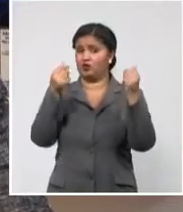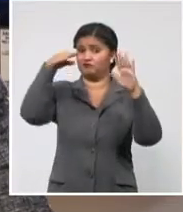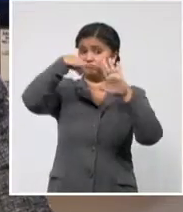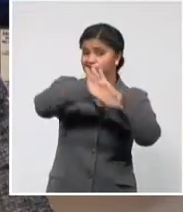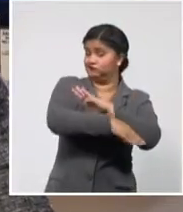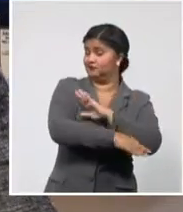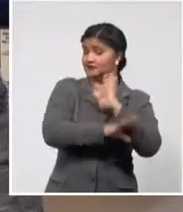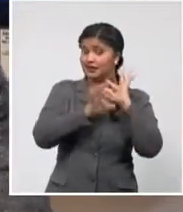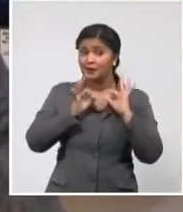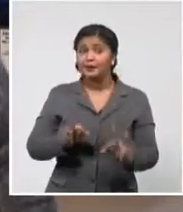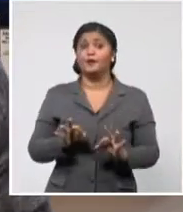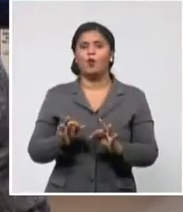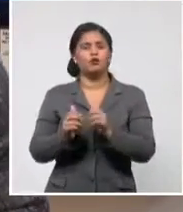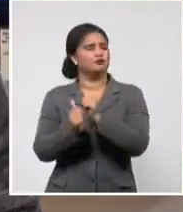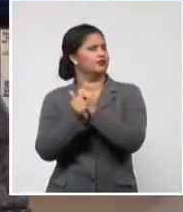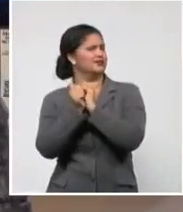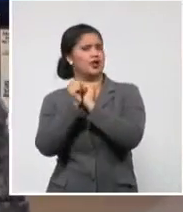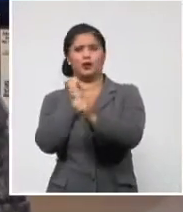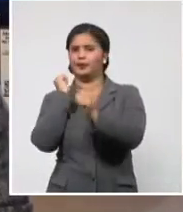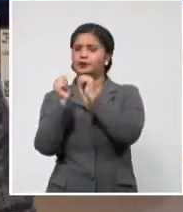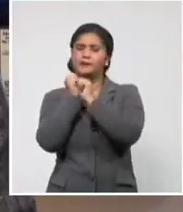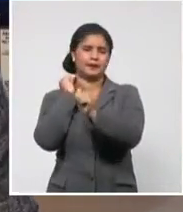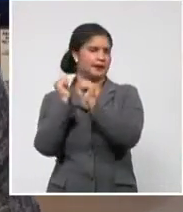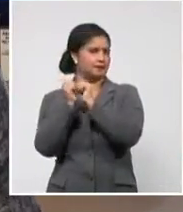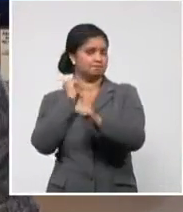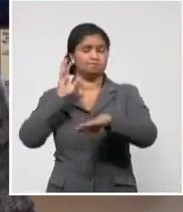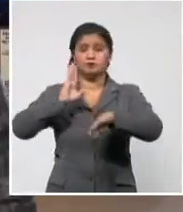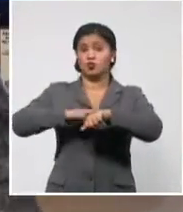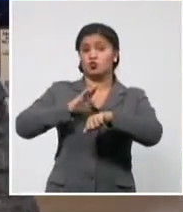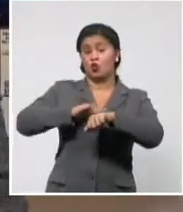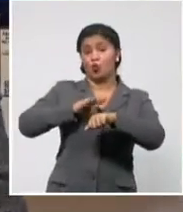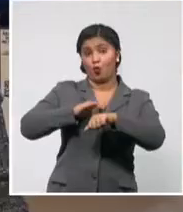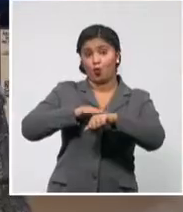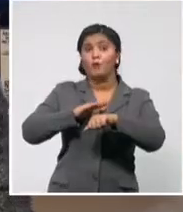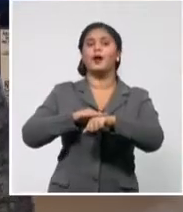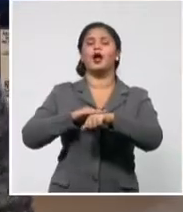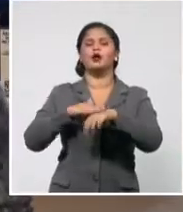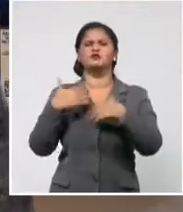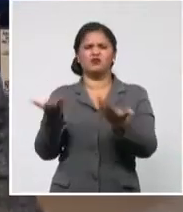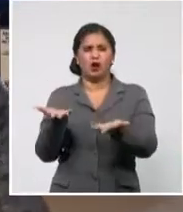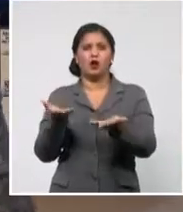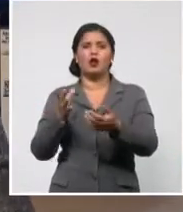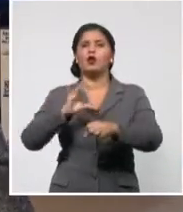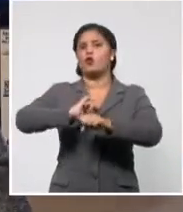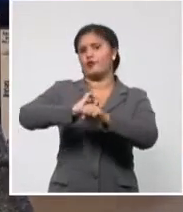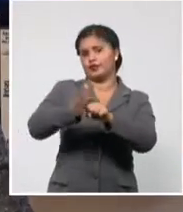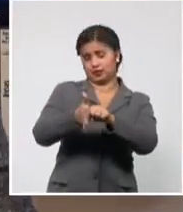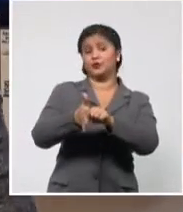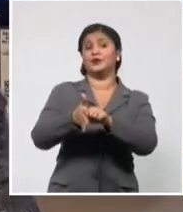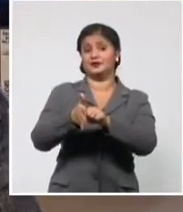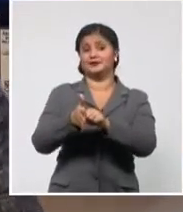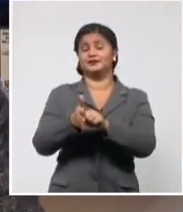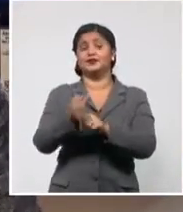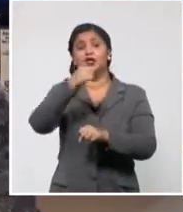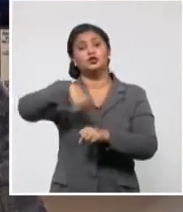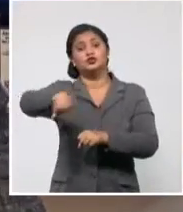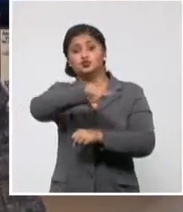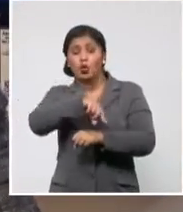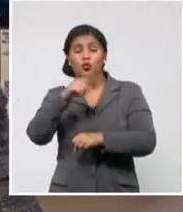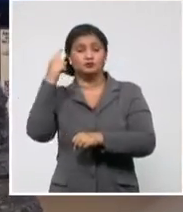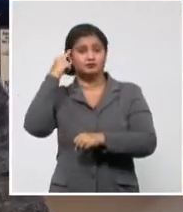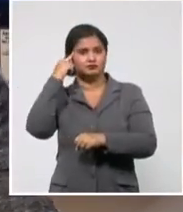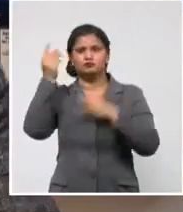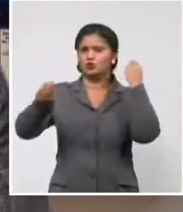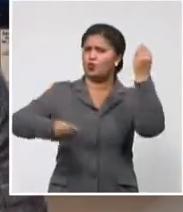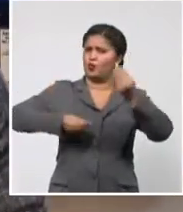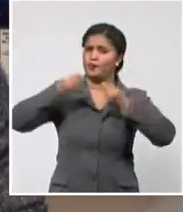en extremos dramáticos por la pandemia de la COVID-19, y esto suma presiones a todos estos proyectos sociales a la